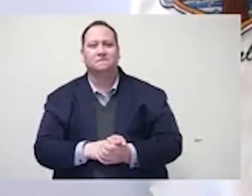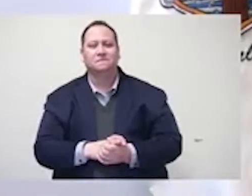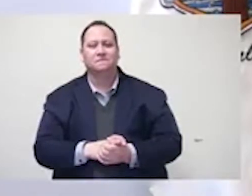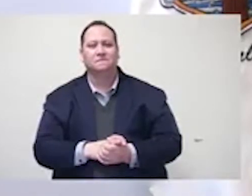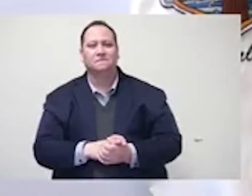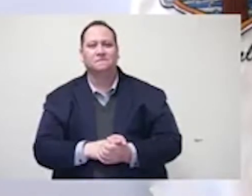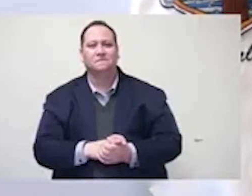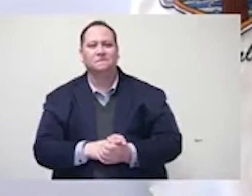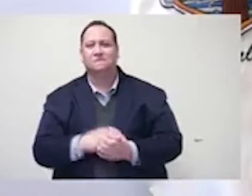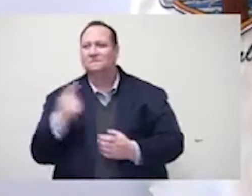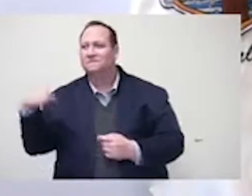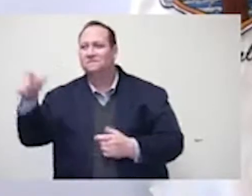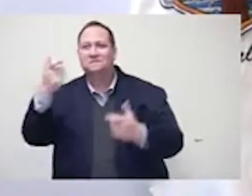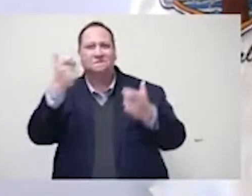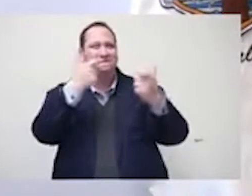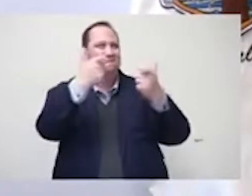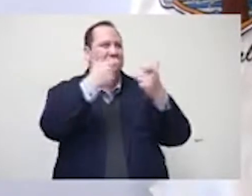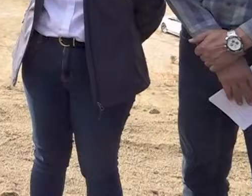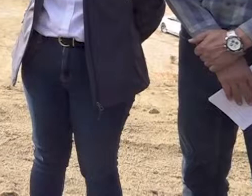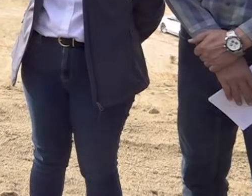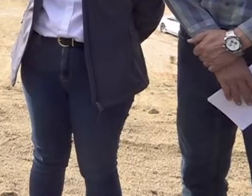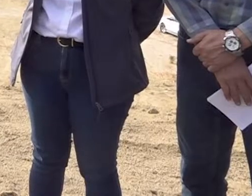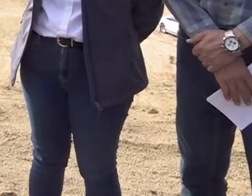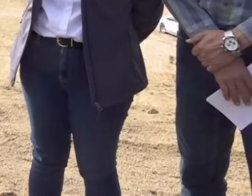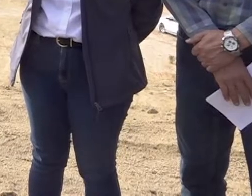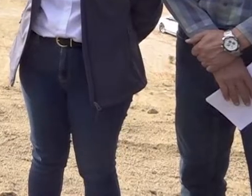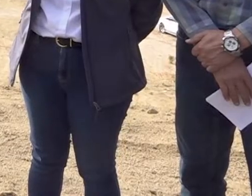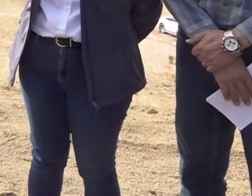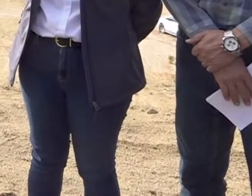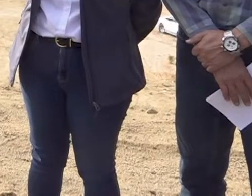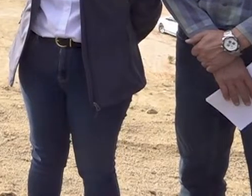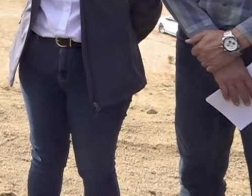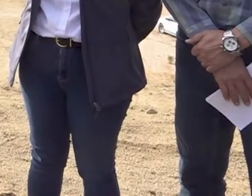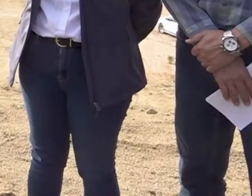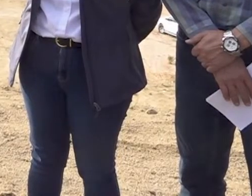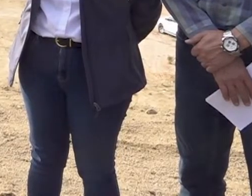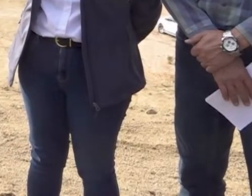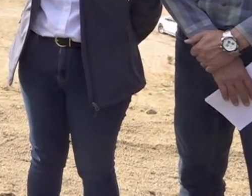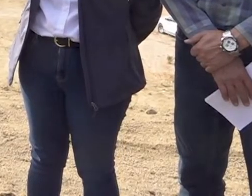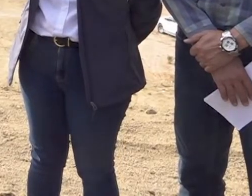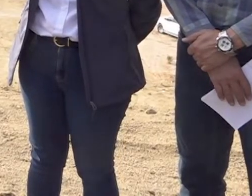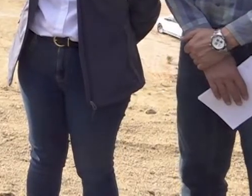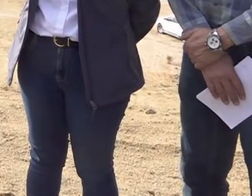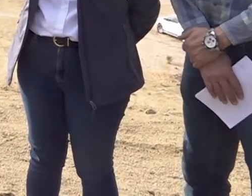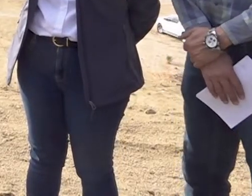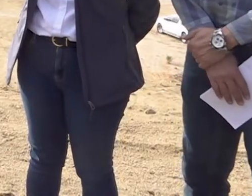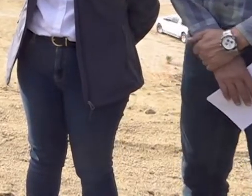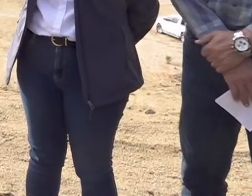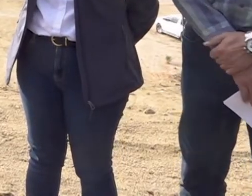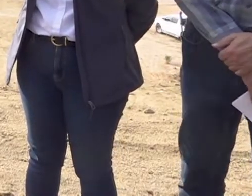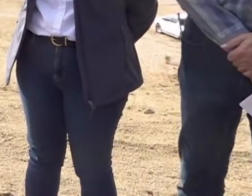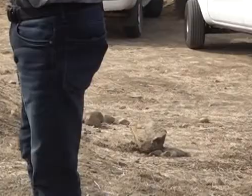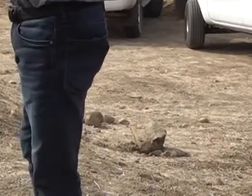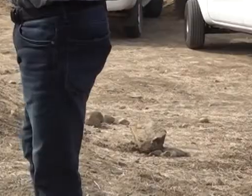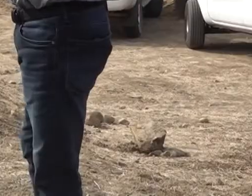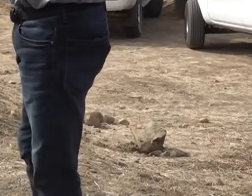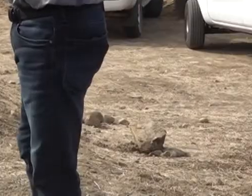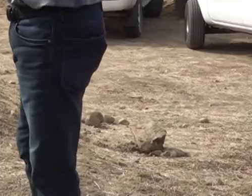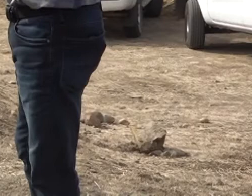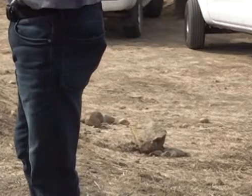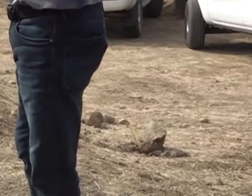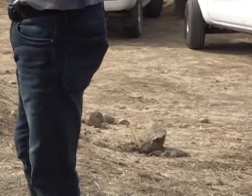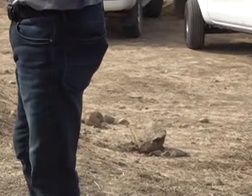Marina del Pilar Ávila al aceptar que su pareja él también coordinador de programas de regeneración de espacios públicos Carlos Torres